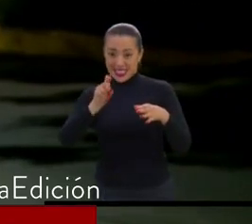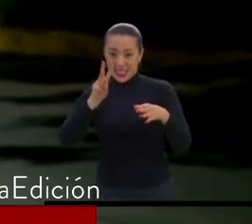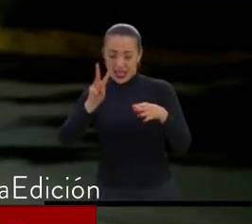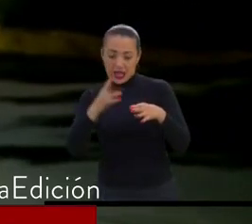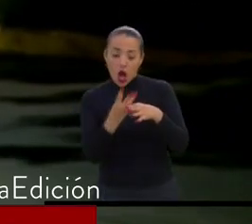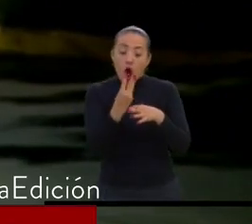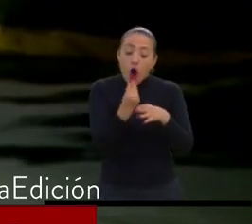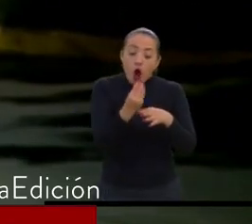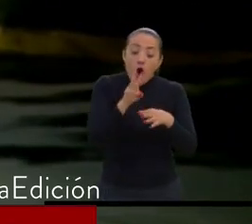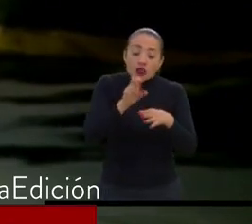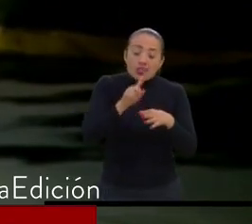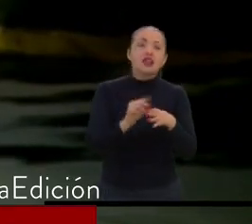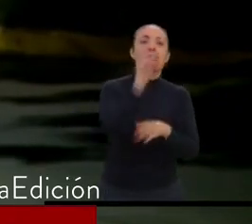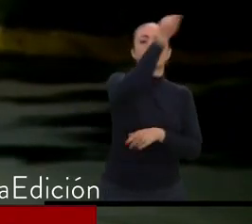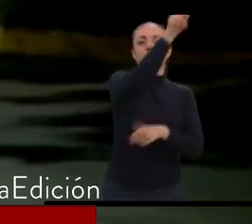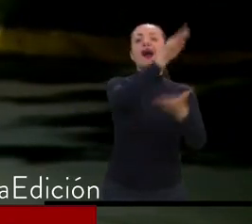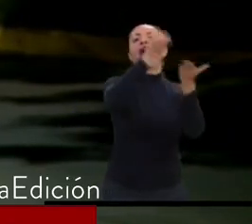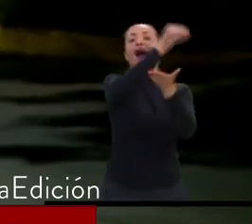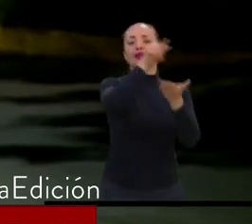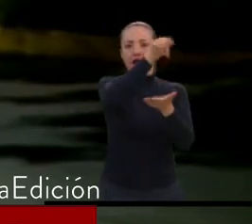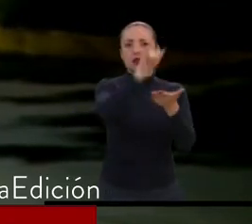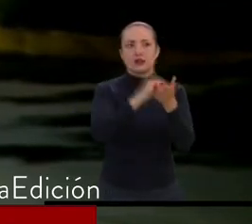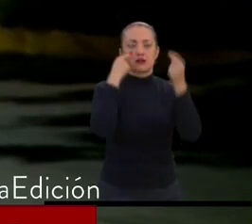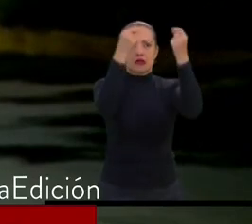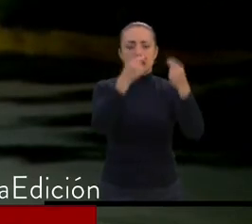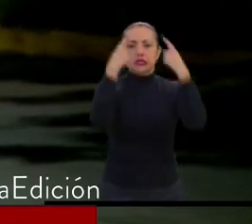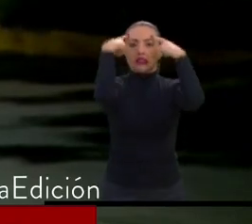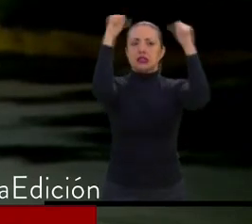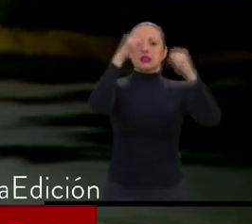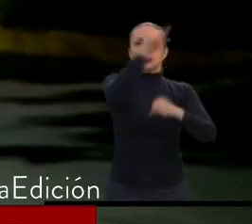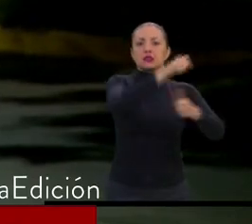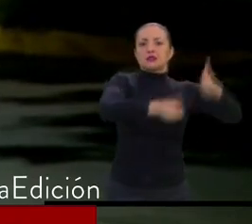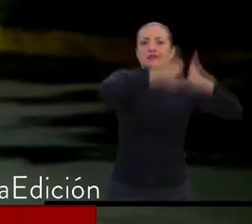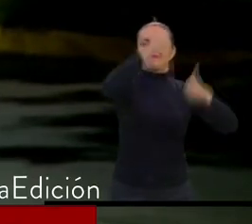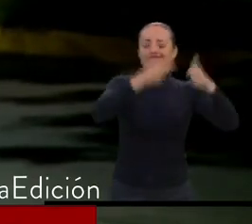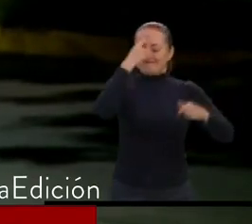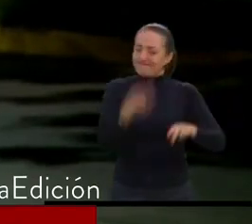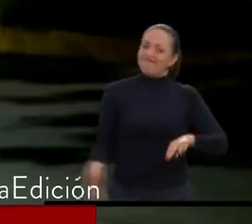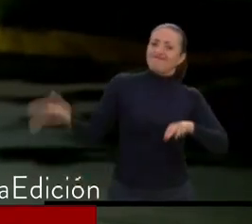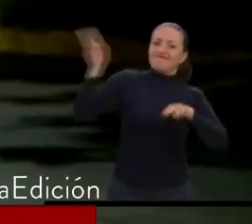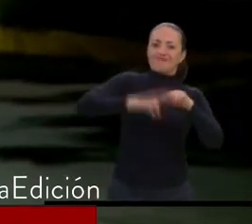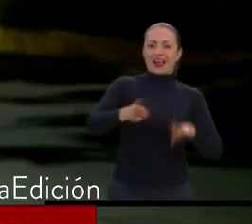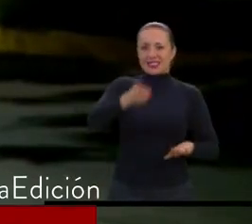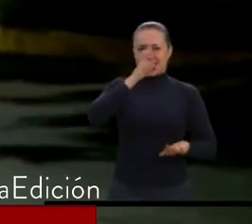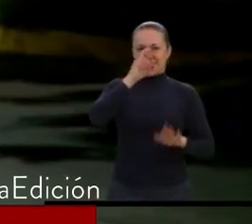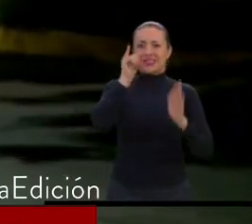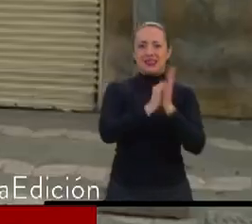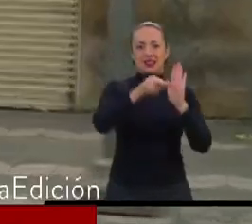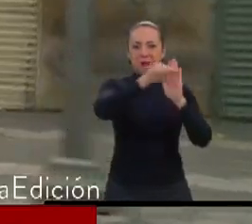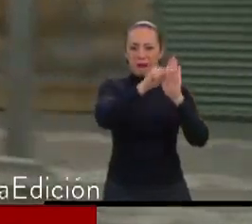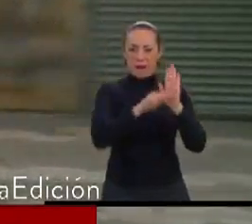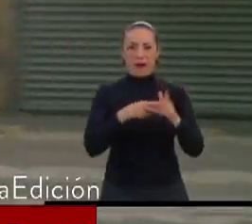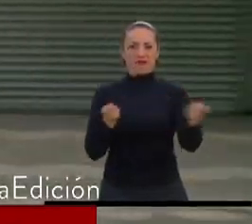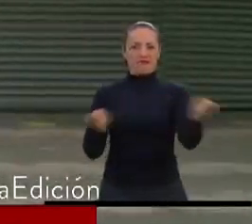de fallecimientos, lo que obliga a las autoridades a endurecer las medidas de prevención aquí en el departamento.